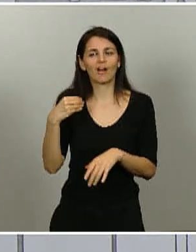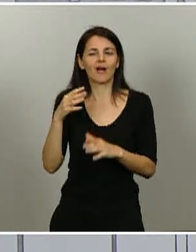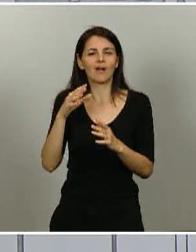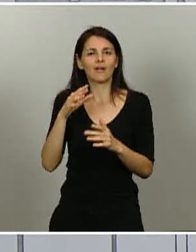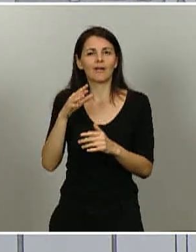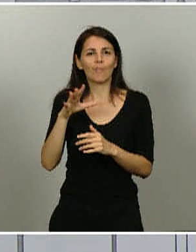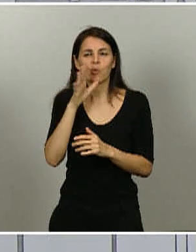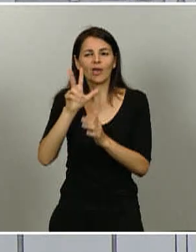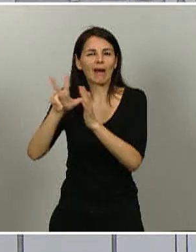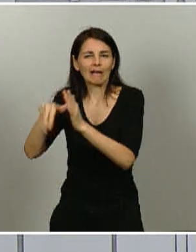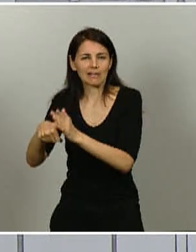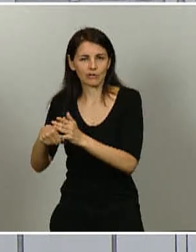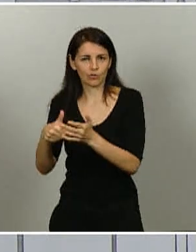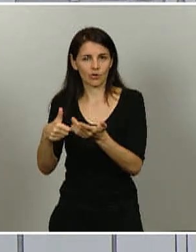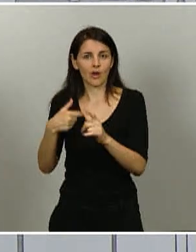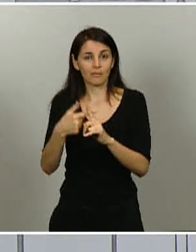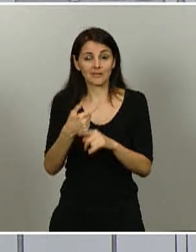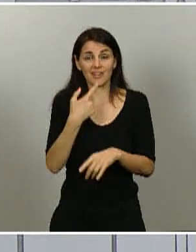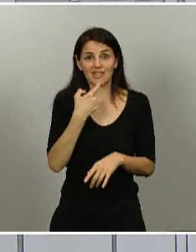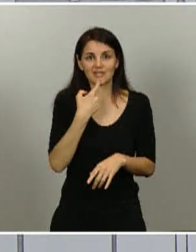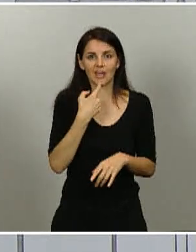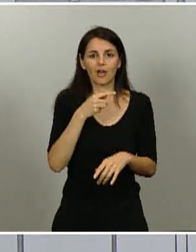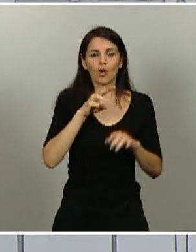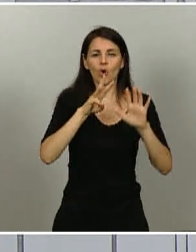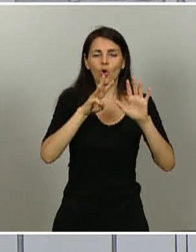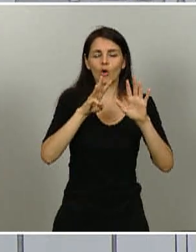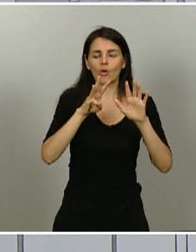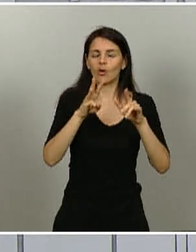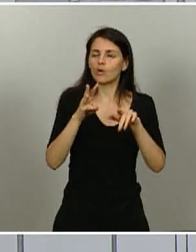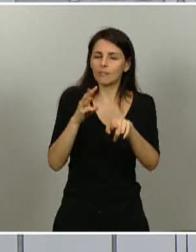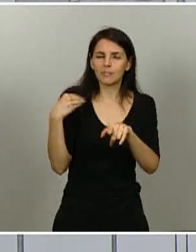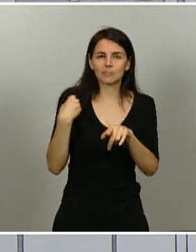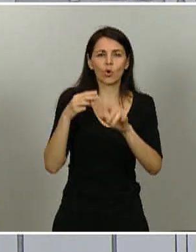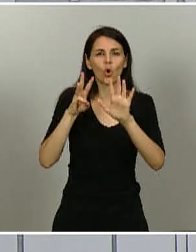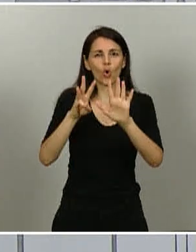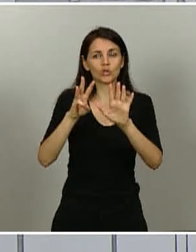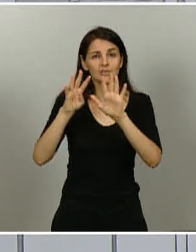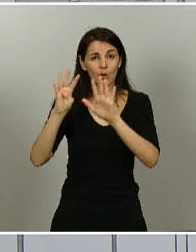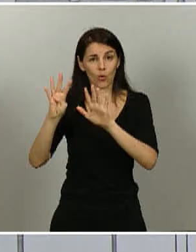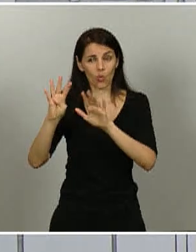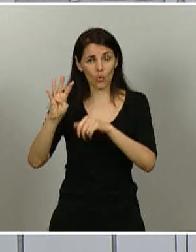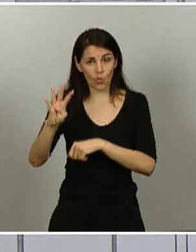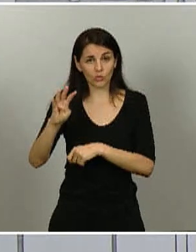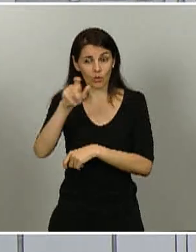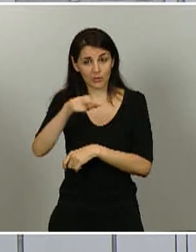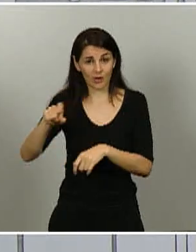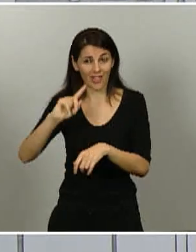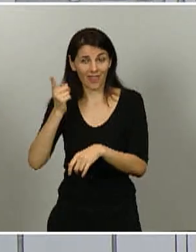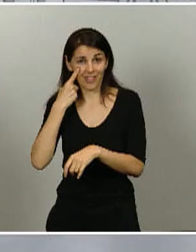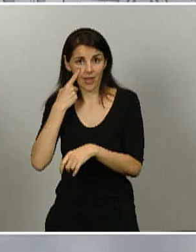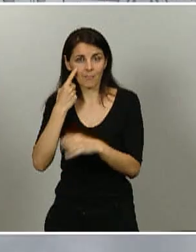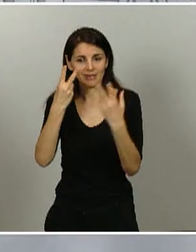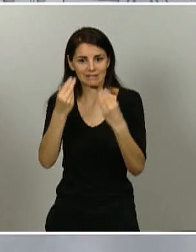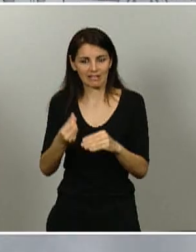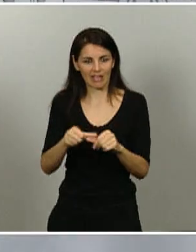que ese 84 no suma lo de los 7 días previos, como ha dicho el periodista. Doctor, como sabe,